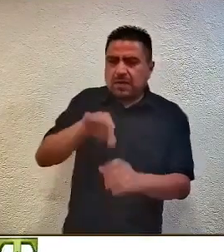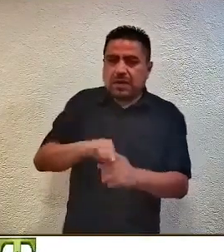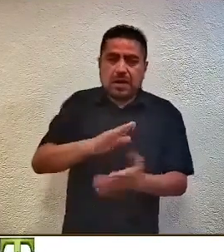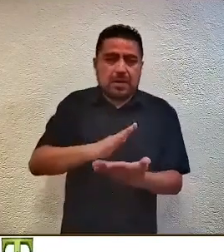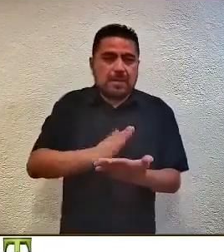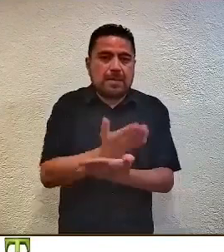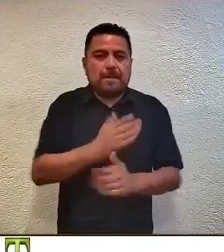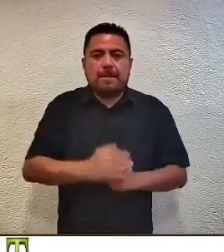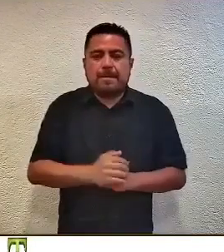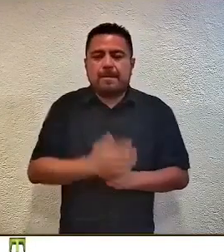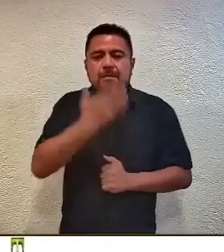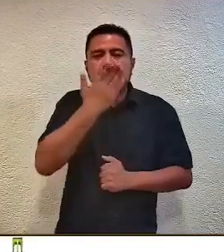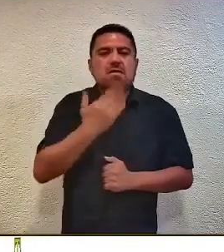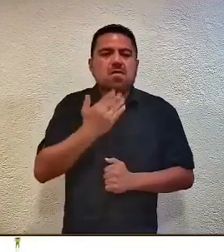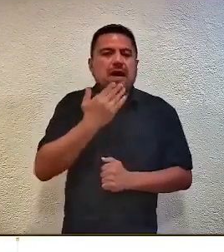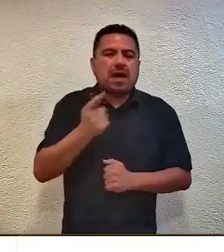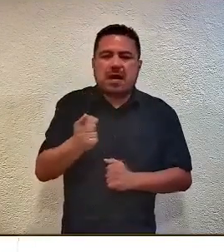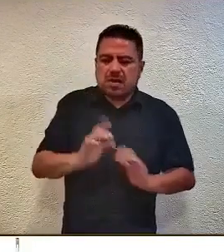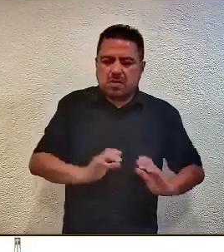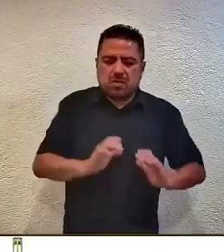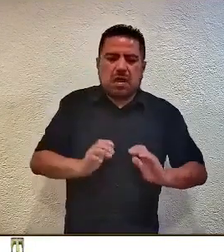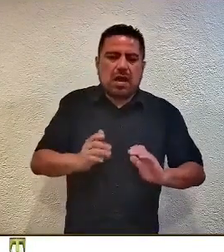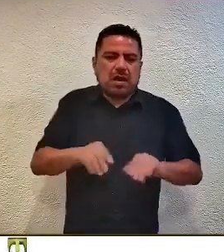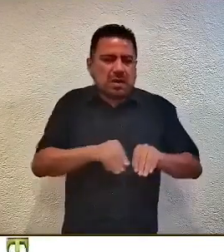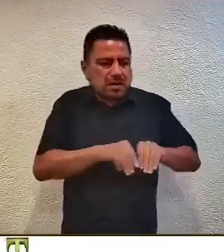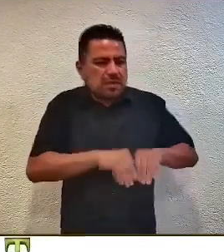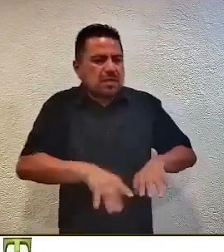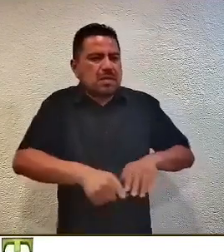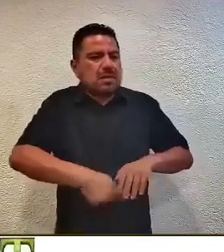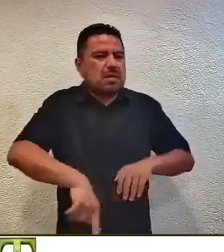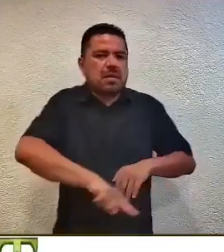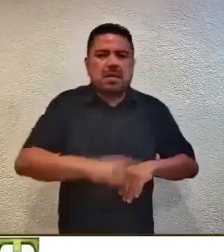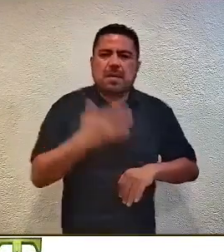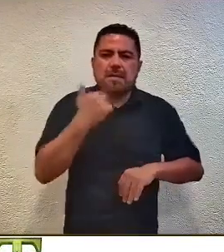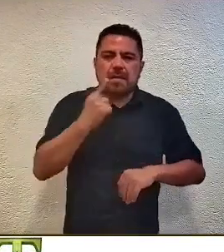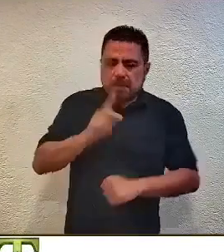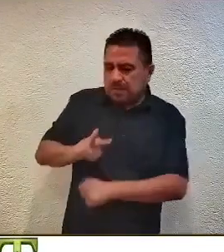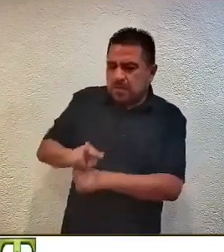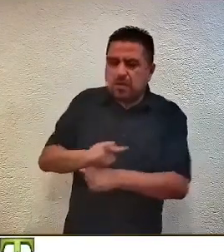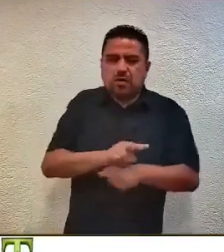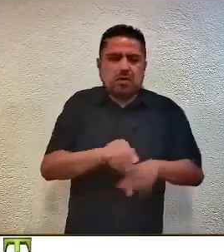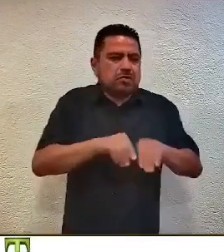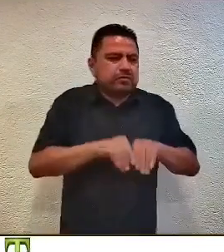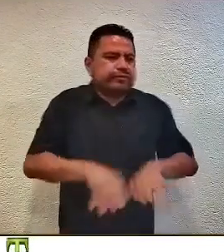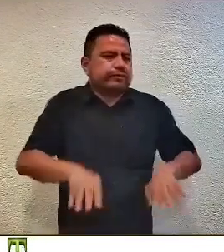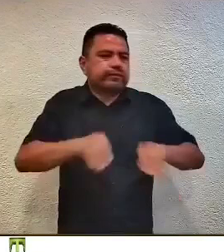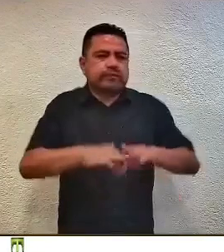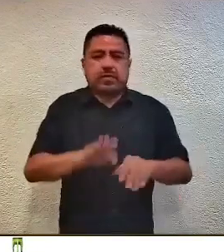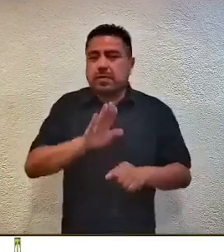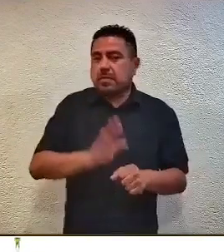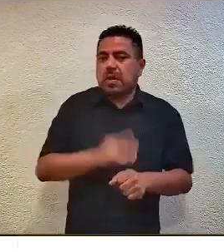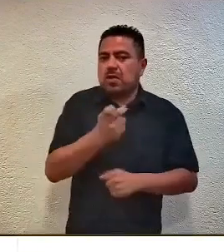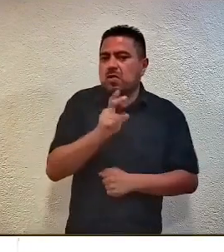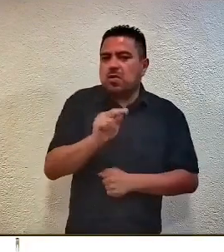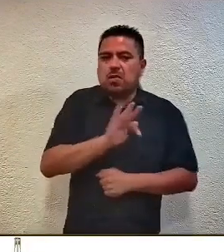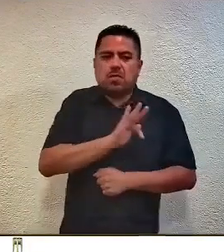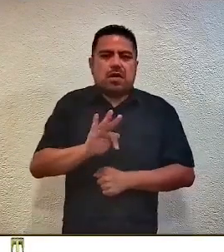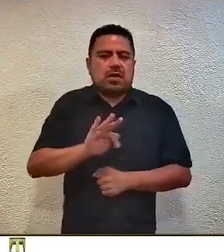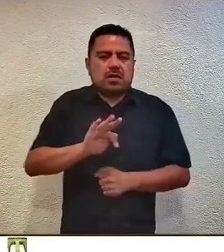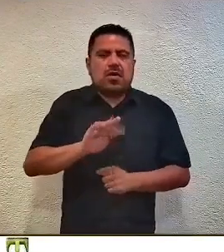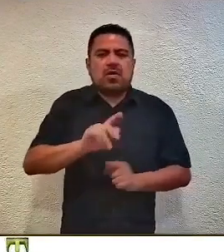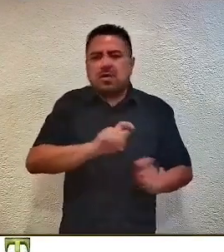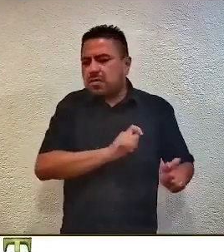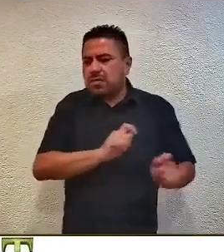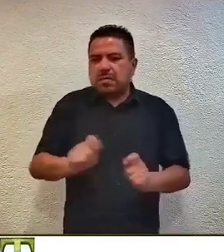Además, no tuvo la previsión de emitir una convocatoria y menos aún vigilar su publicidad. Entonces, no puede decirse que se haya blindado